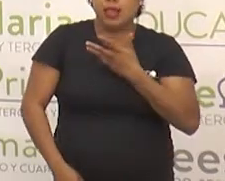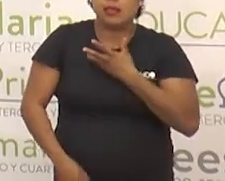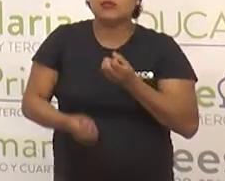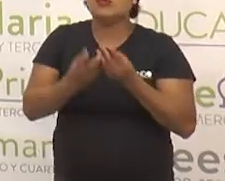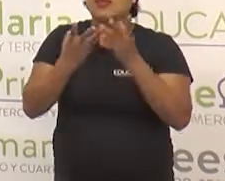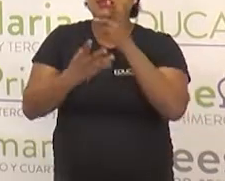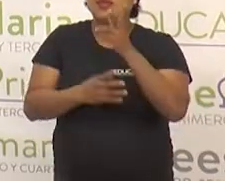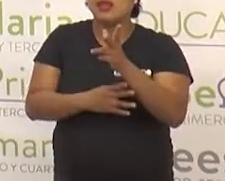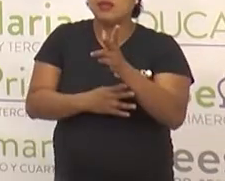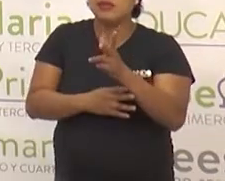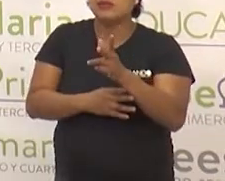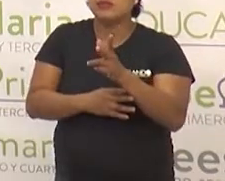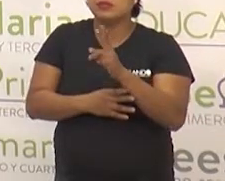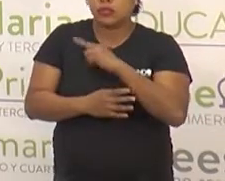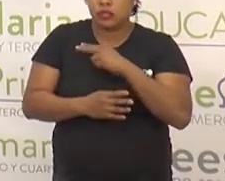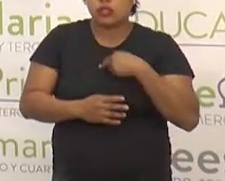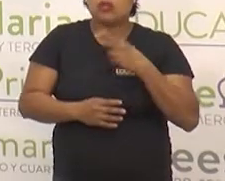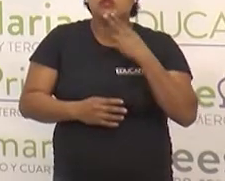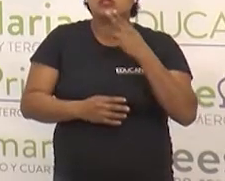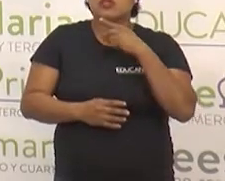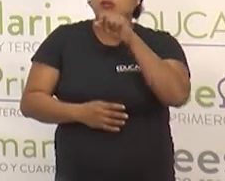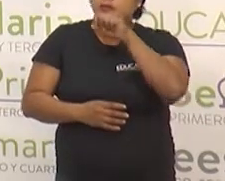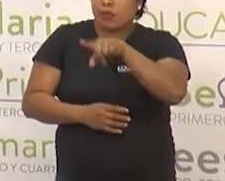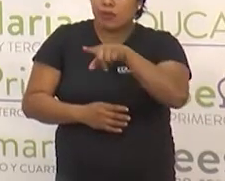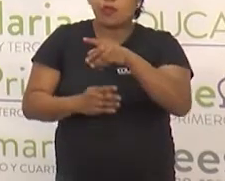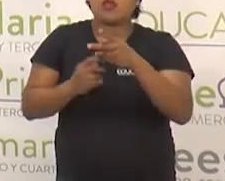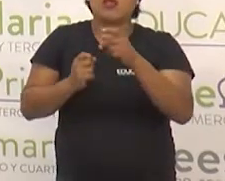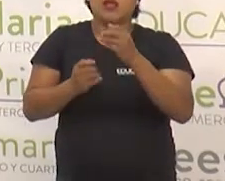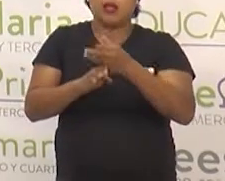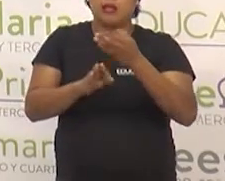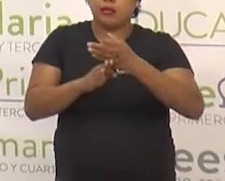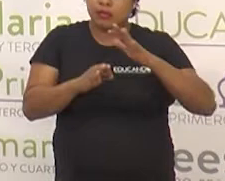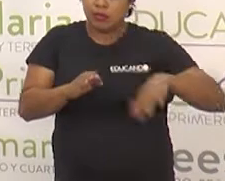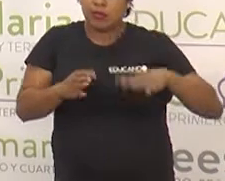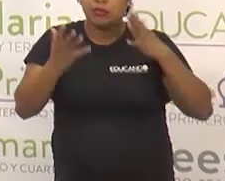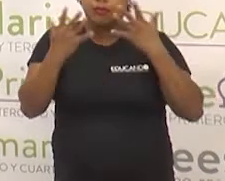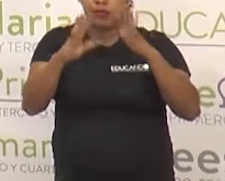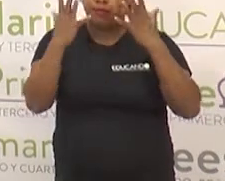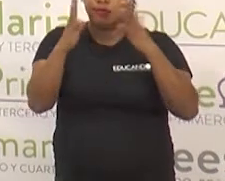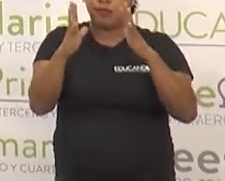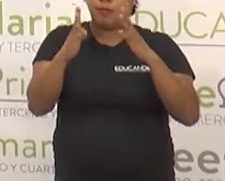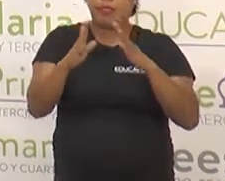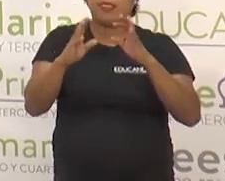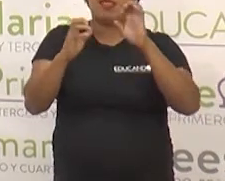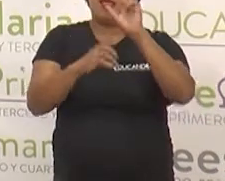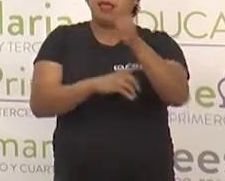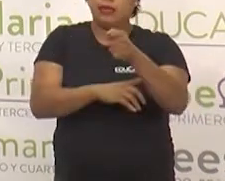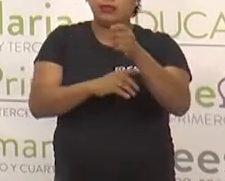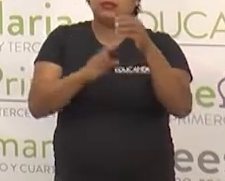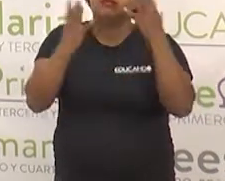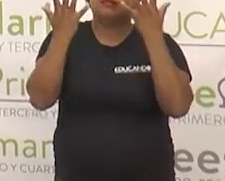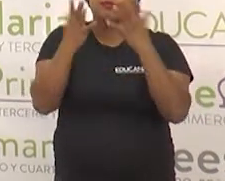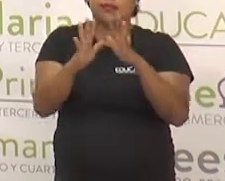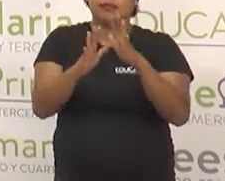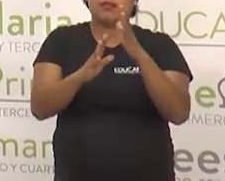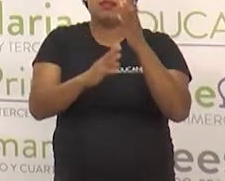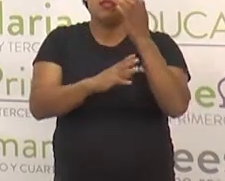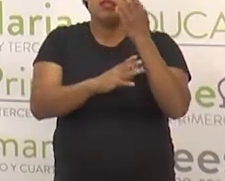Tenemos cuántas palabras. Vamos a ocupar nuevamente la estrategia de las palmadas. Es